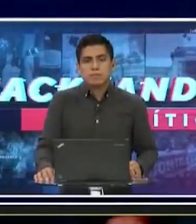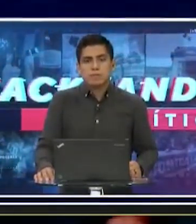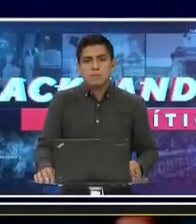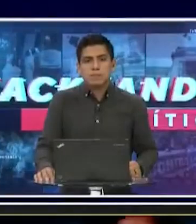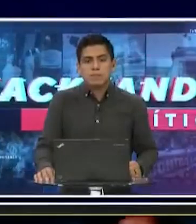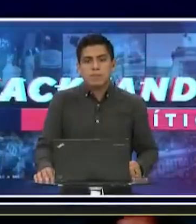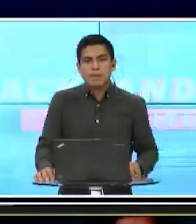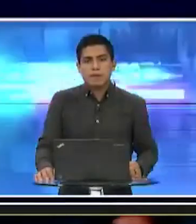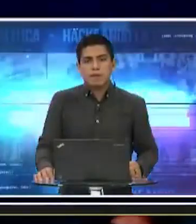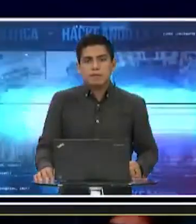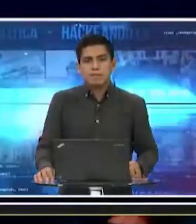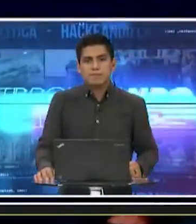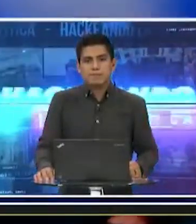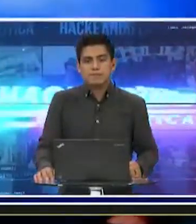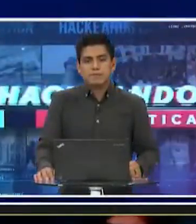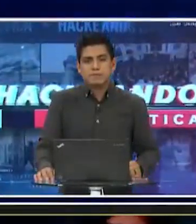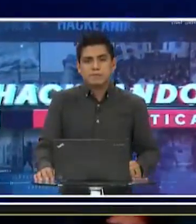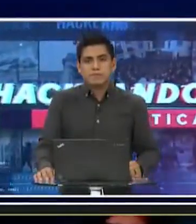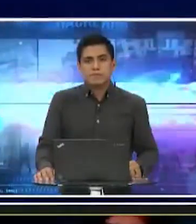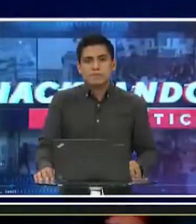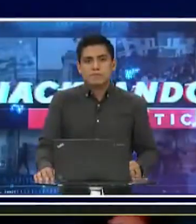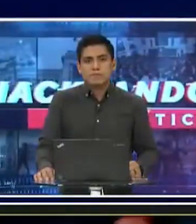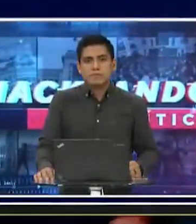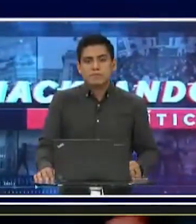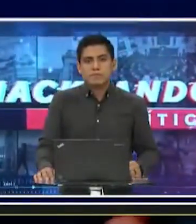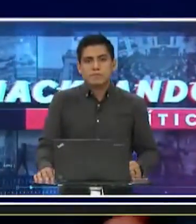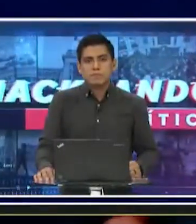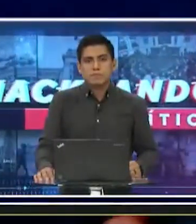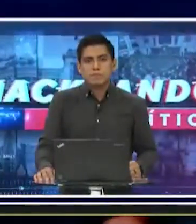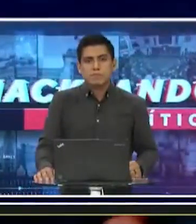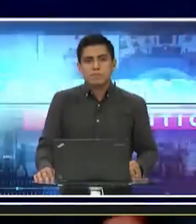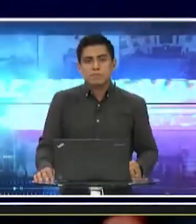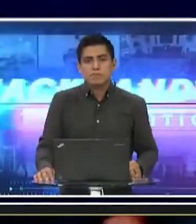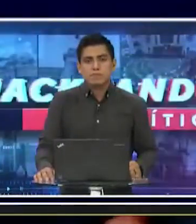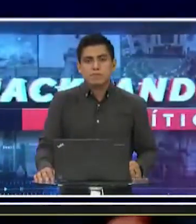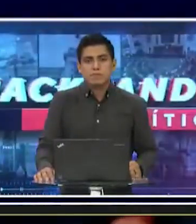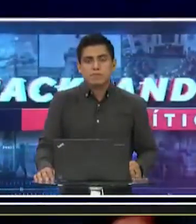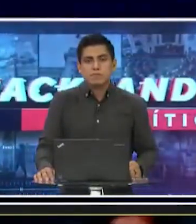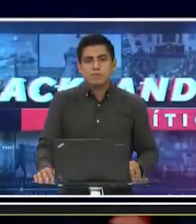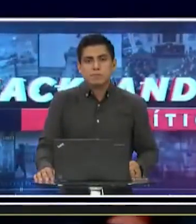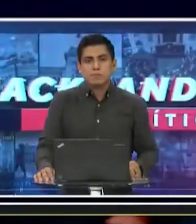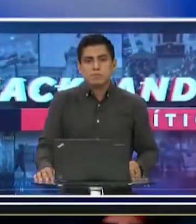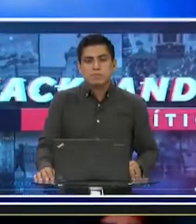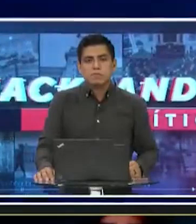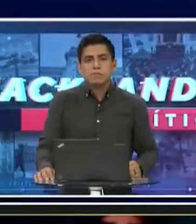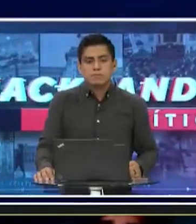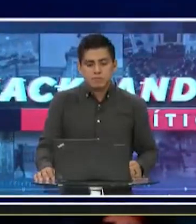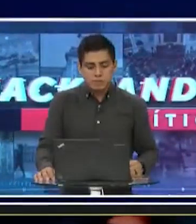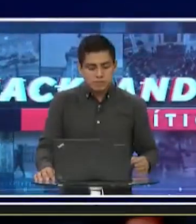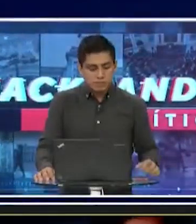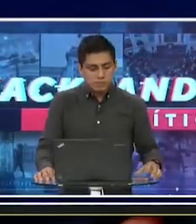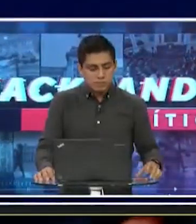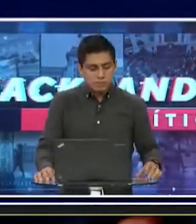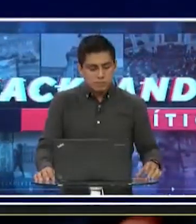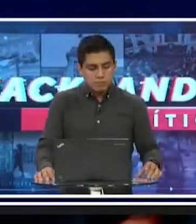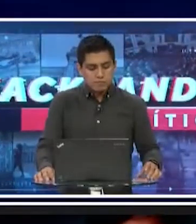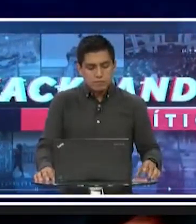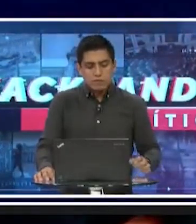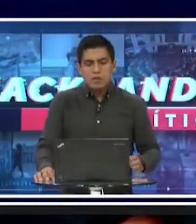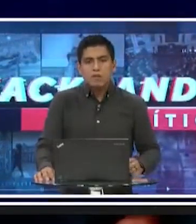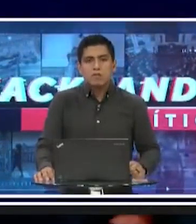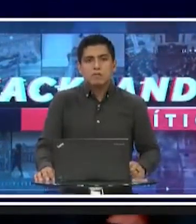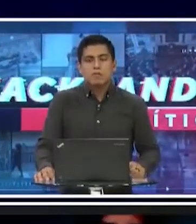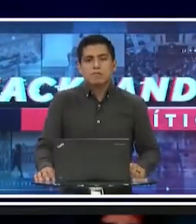era muy importante que la justicia diera por fin un paso adelante en este sentido, pero en este caso fue el